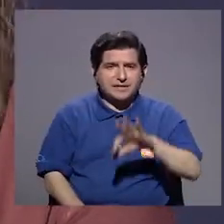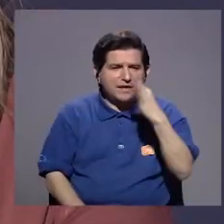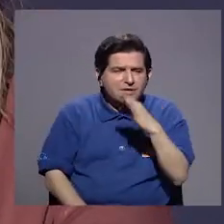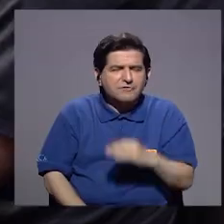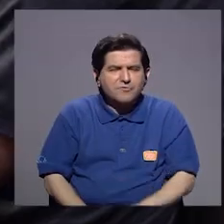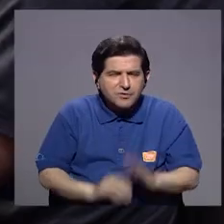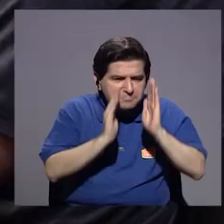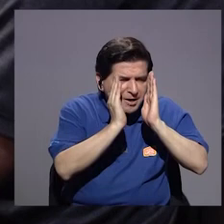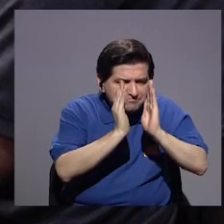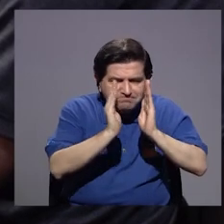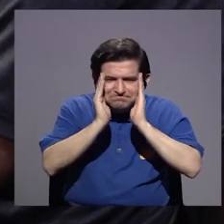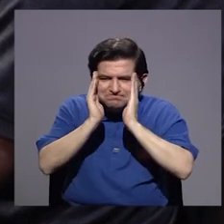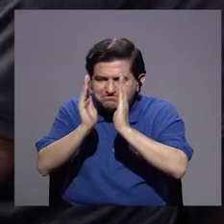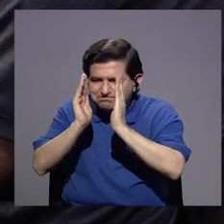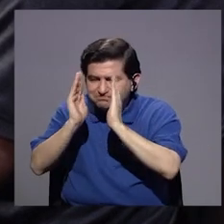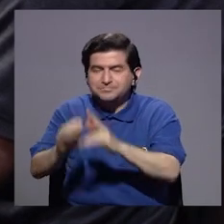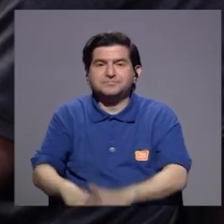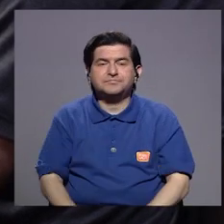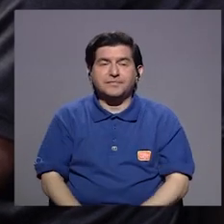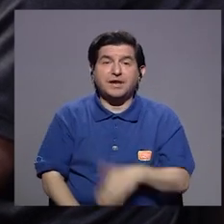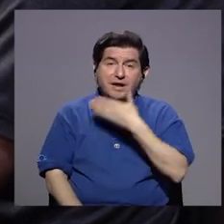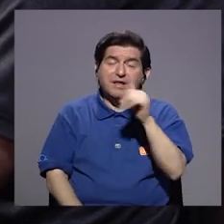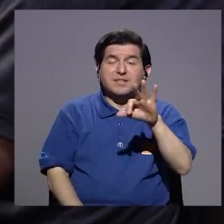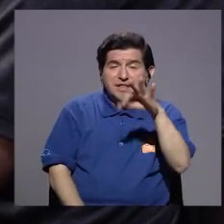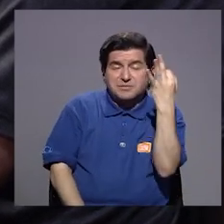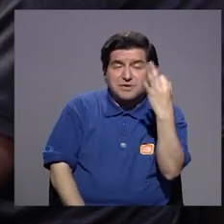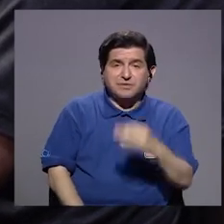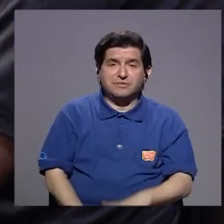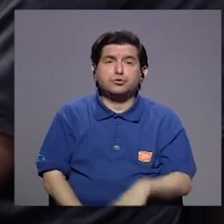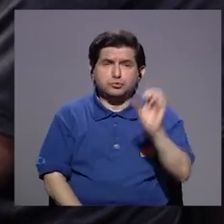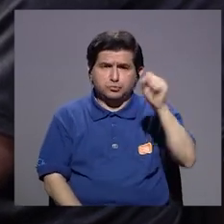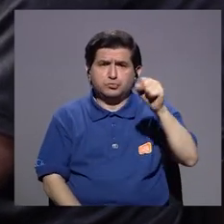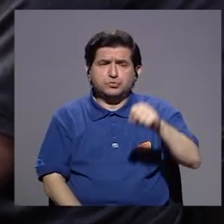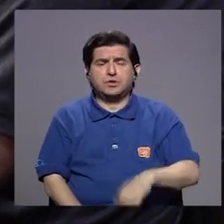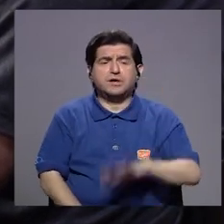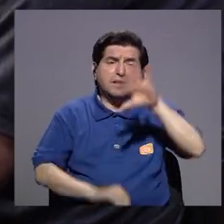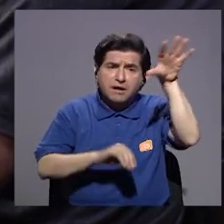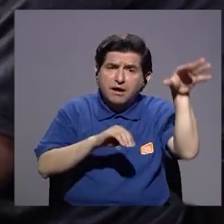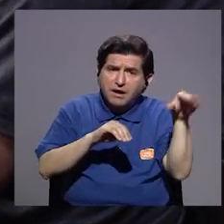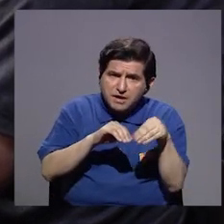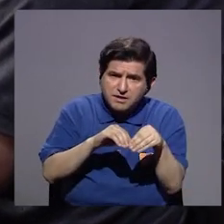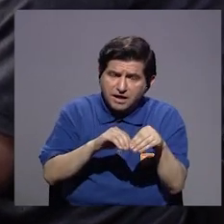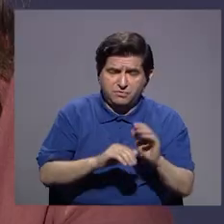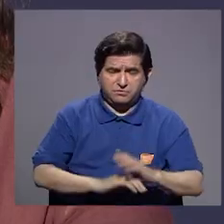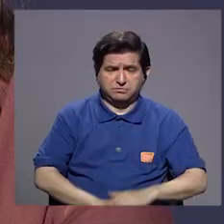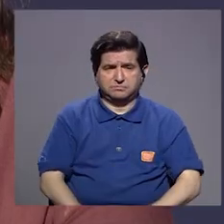meticulosamente trabajada, ¿verdad? Porque realmente sí, es la mejor manera. Es la mejor manera y además